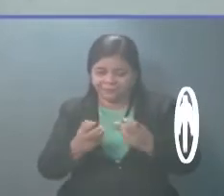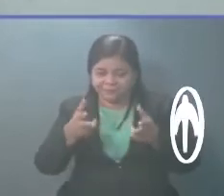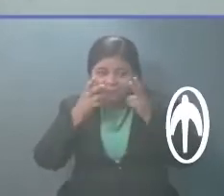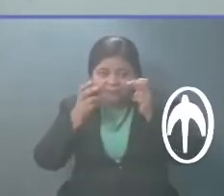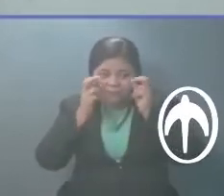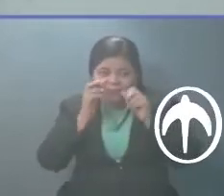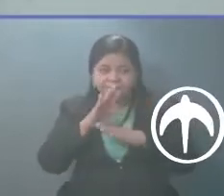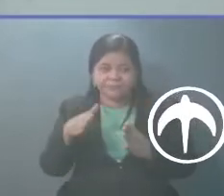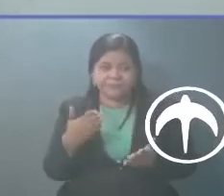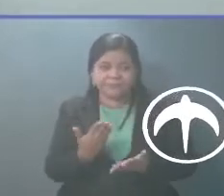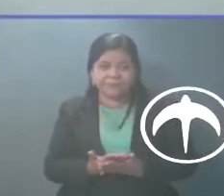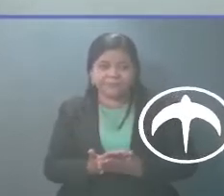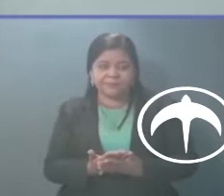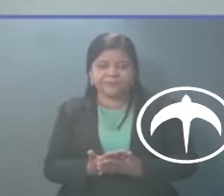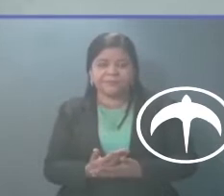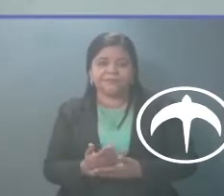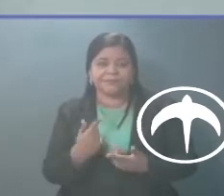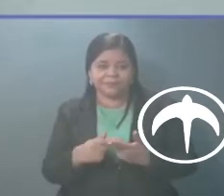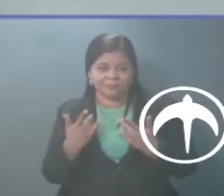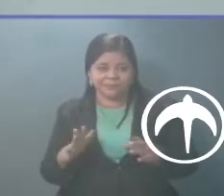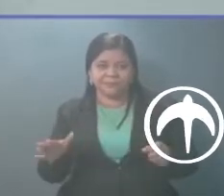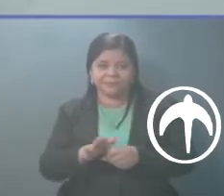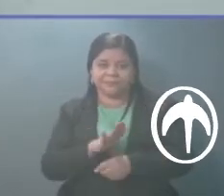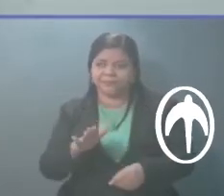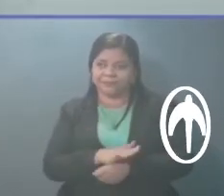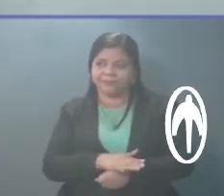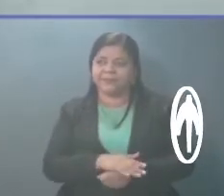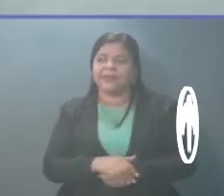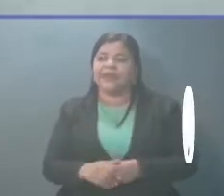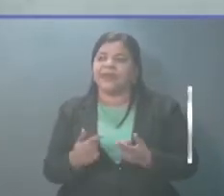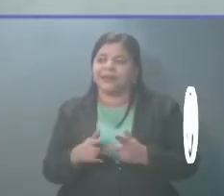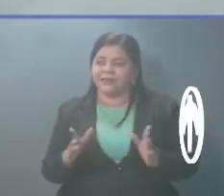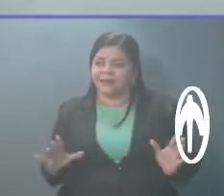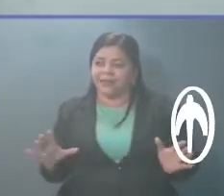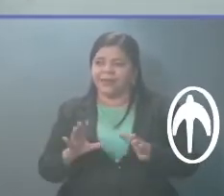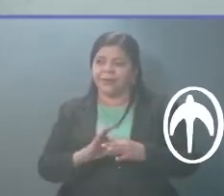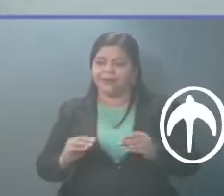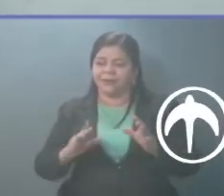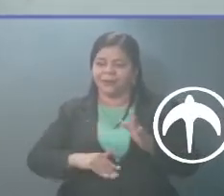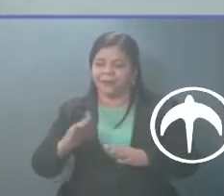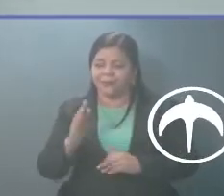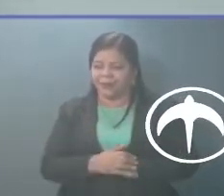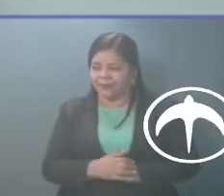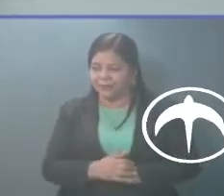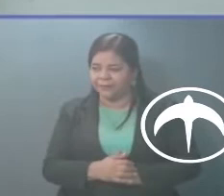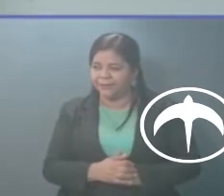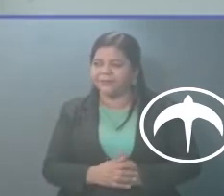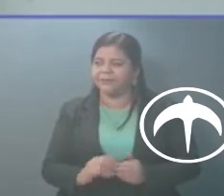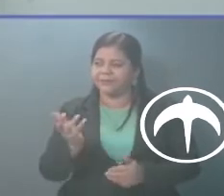tampoco no tenemos el tiempo suficiente. Entonces, Espero que hagan